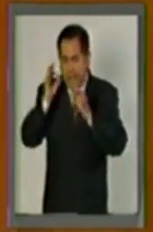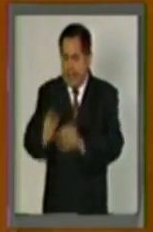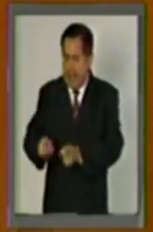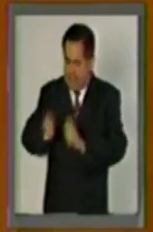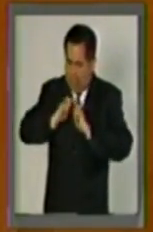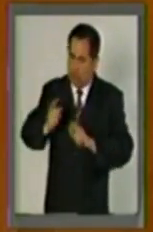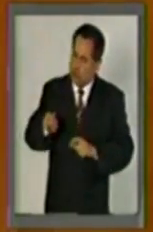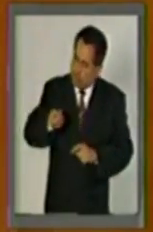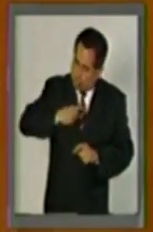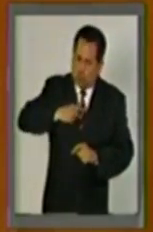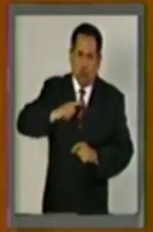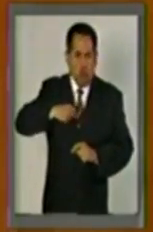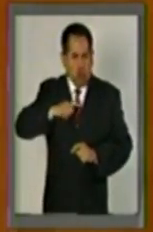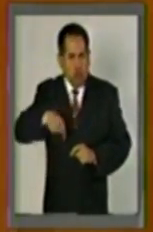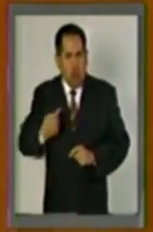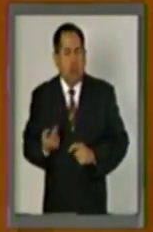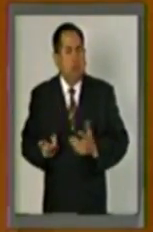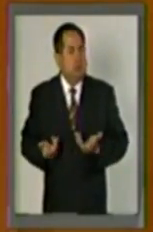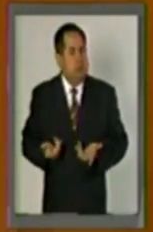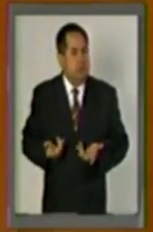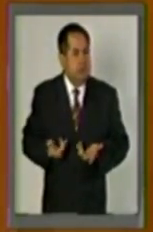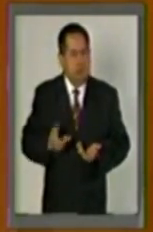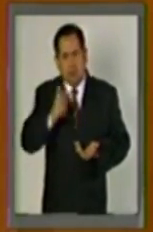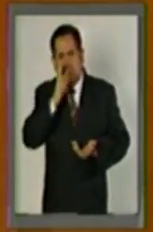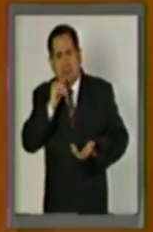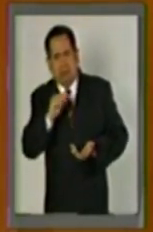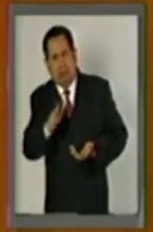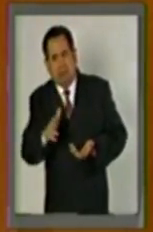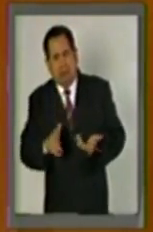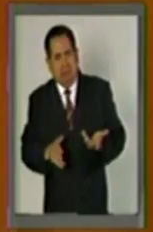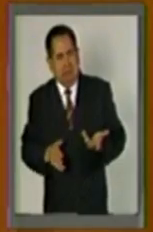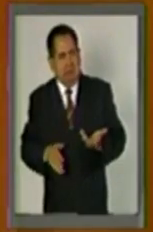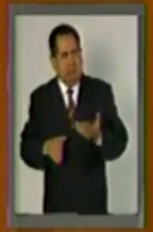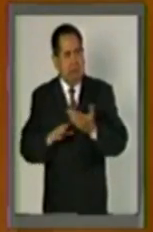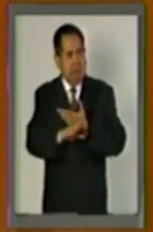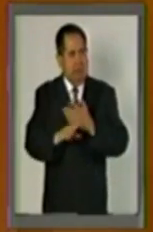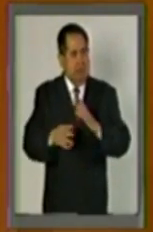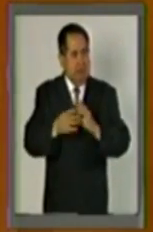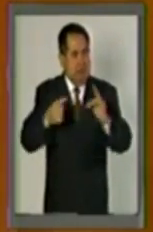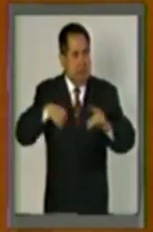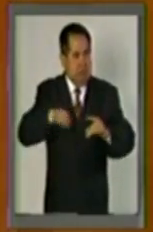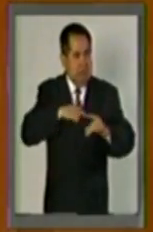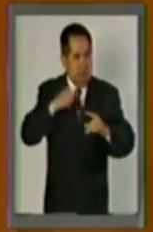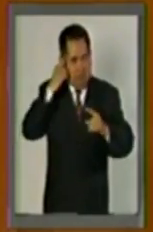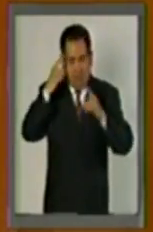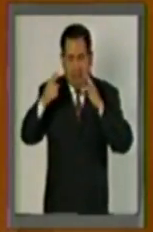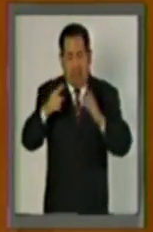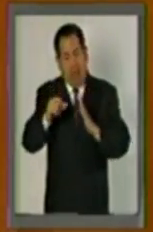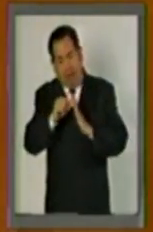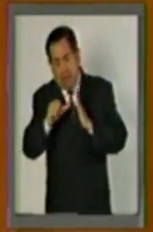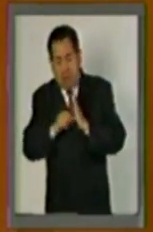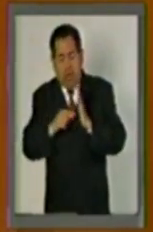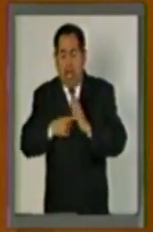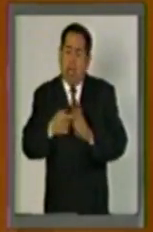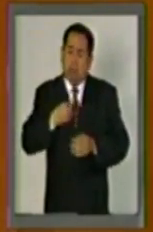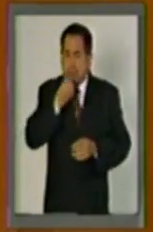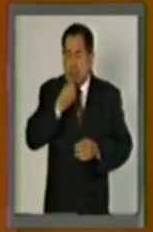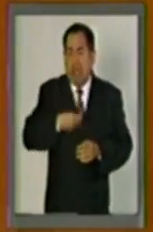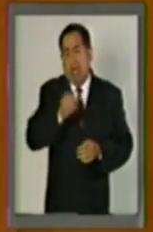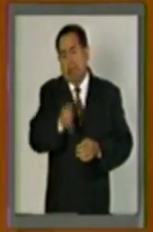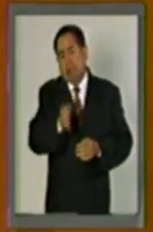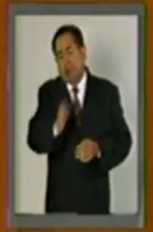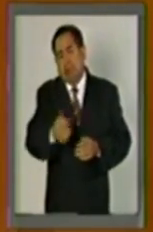originarios. No es posible entonces que estemos con este artículo aceptando